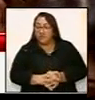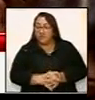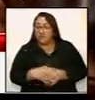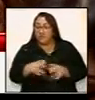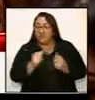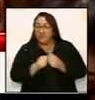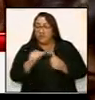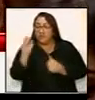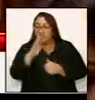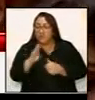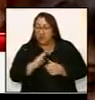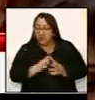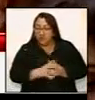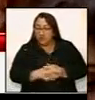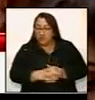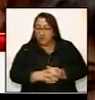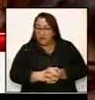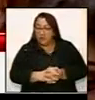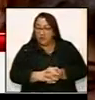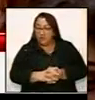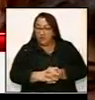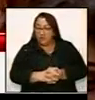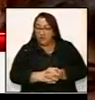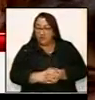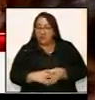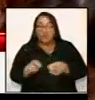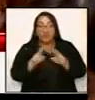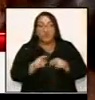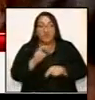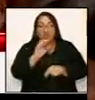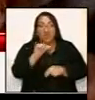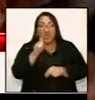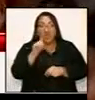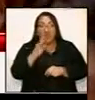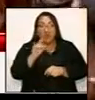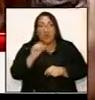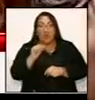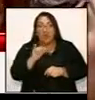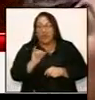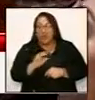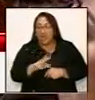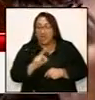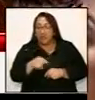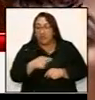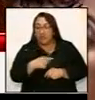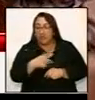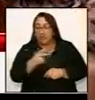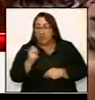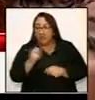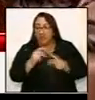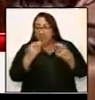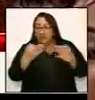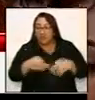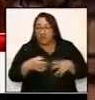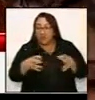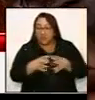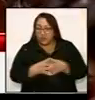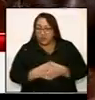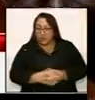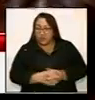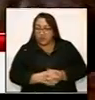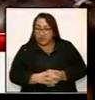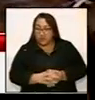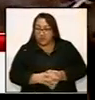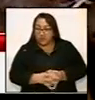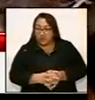Brasil, por el lado del río Yabarí, tenemos cerca de 1.300 kilómetros de frontera, una serie de poblaciones